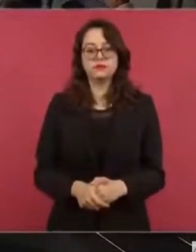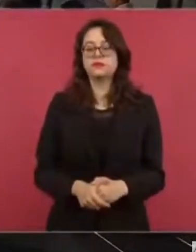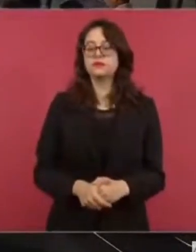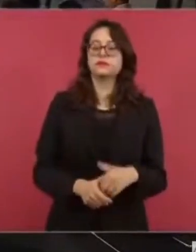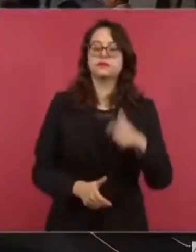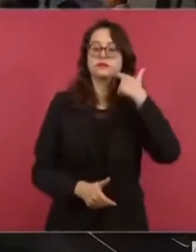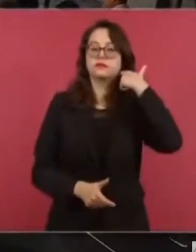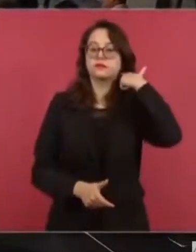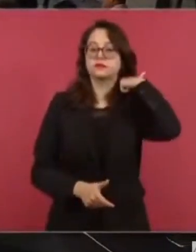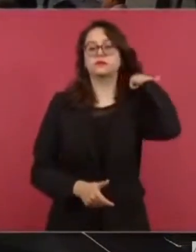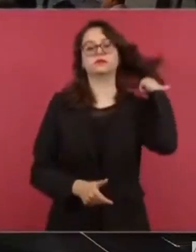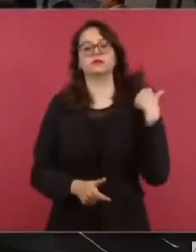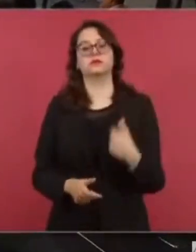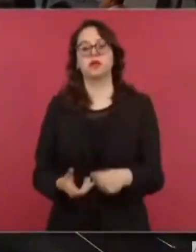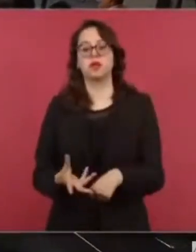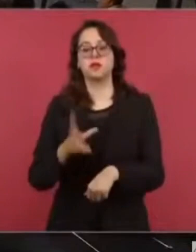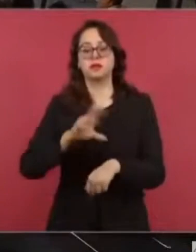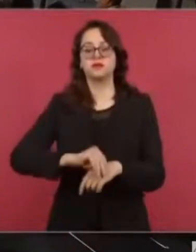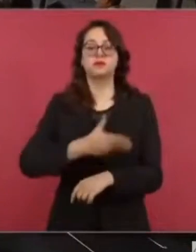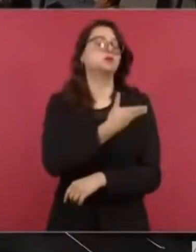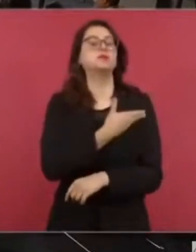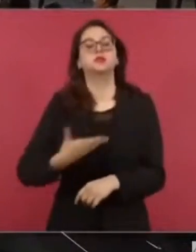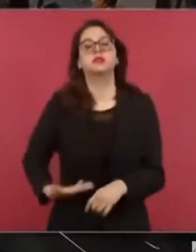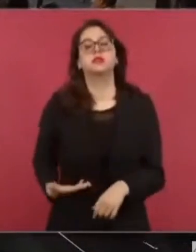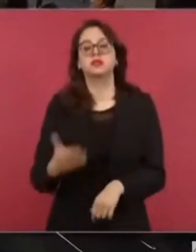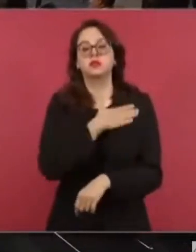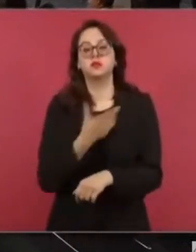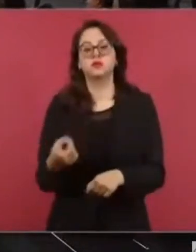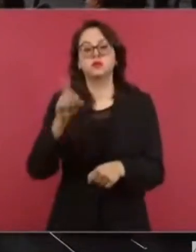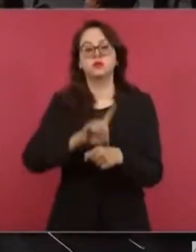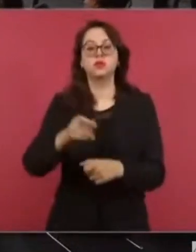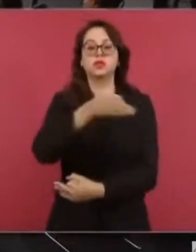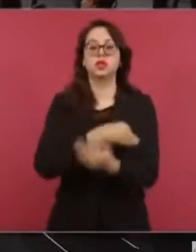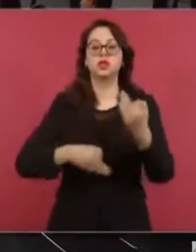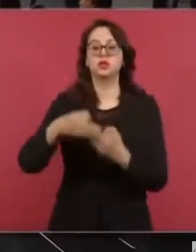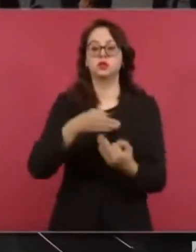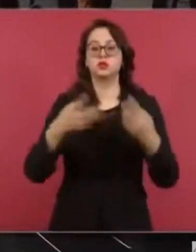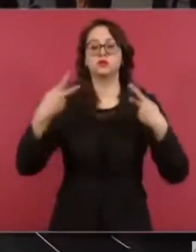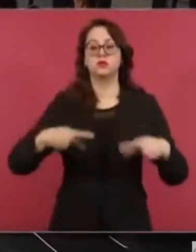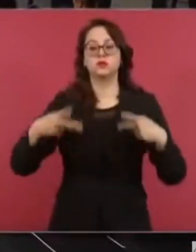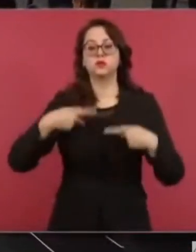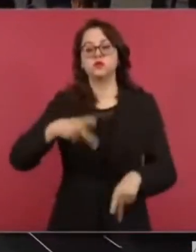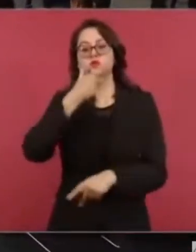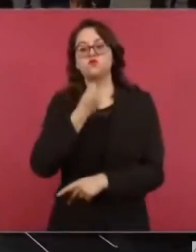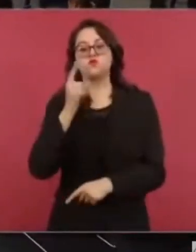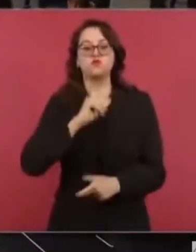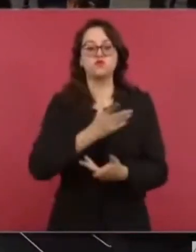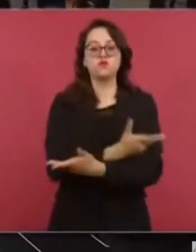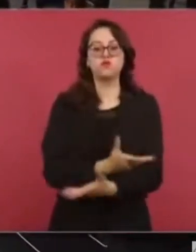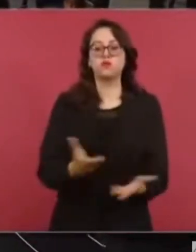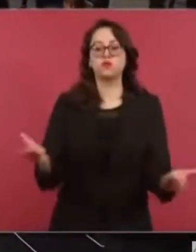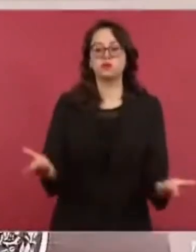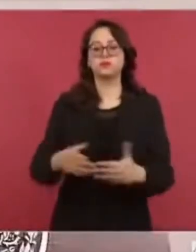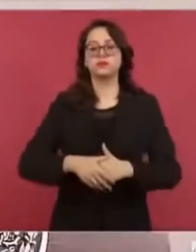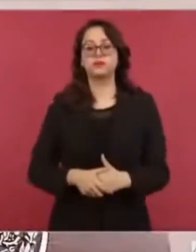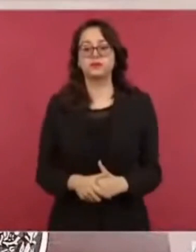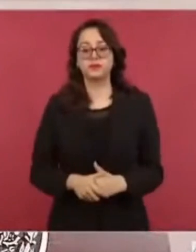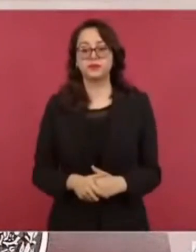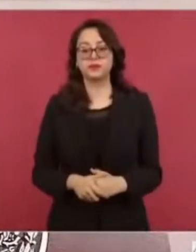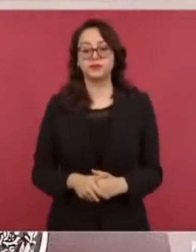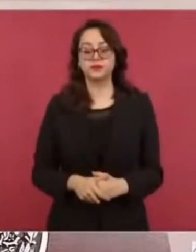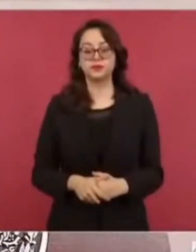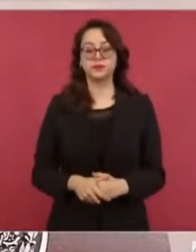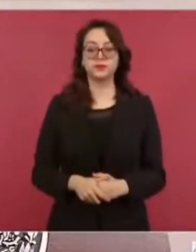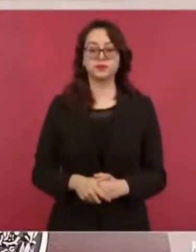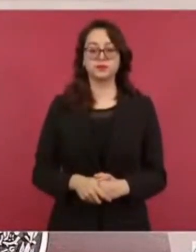Con su permiso, señor presidente, muy buenos días a todos y todas ustedes. Como ya señaló el señor